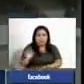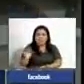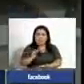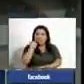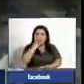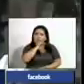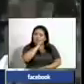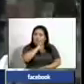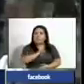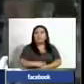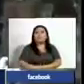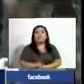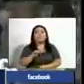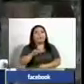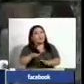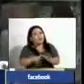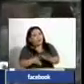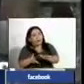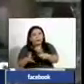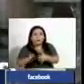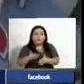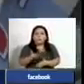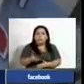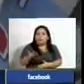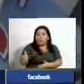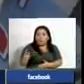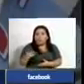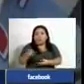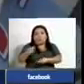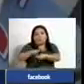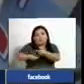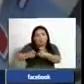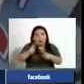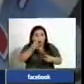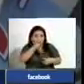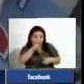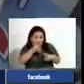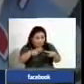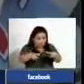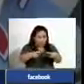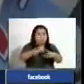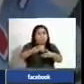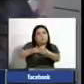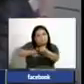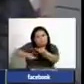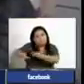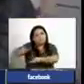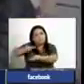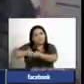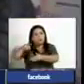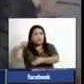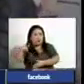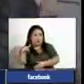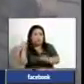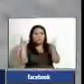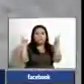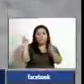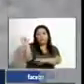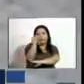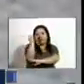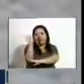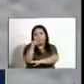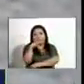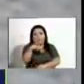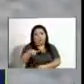infectado. Mientras, a veces, cosas menores como un intercambio de comida hicieron la diferencia en medio de esta emergencia.